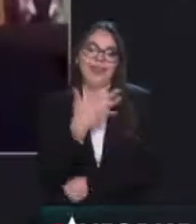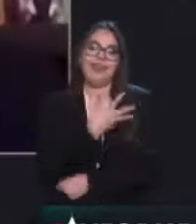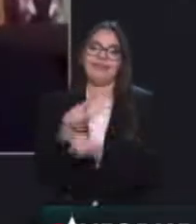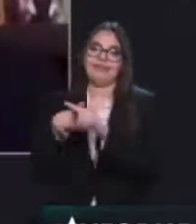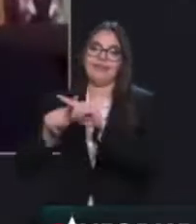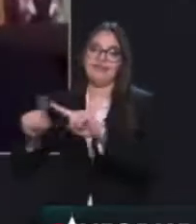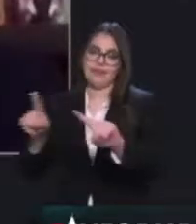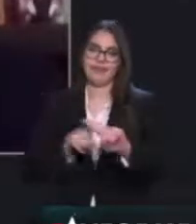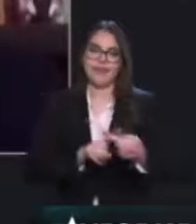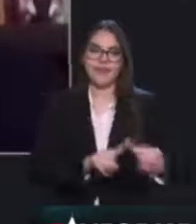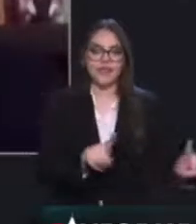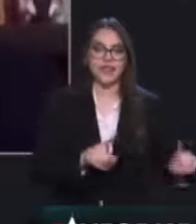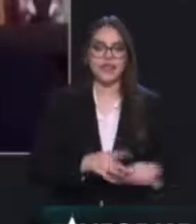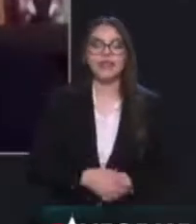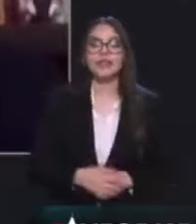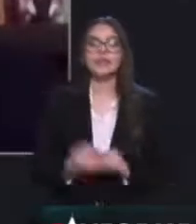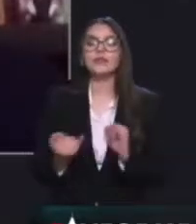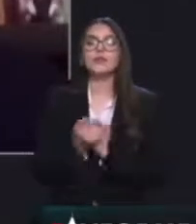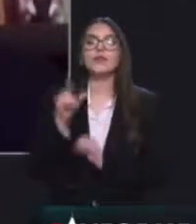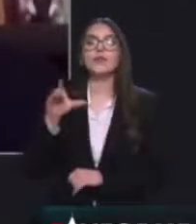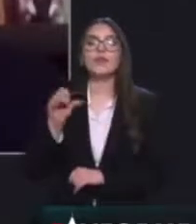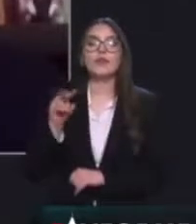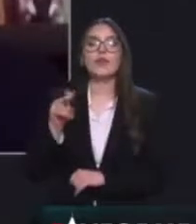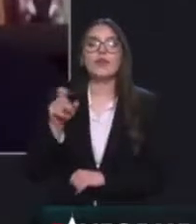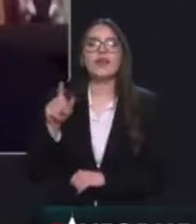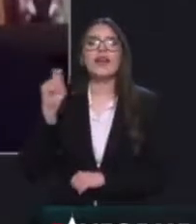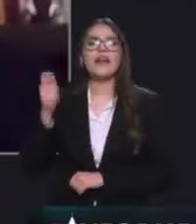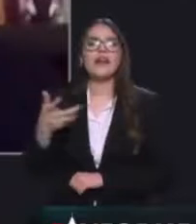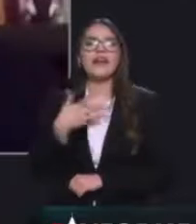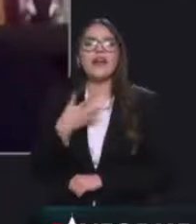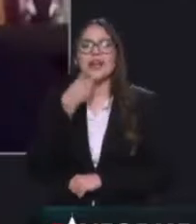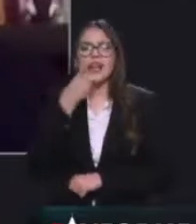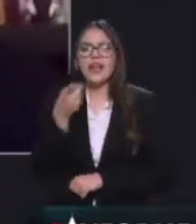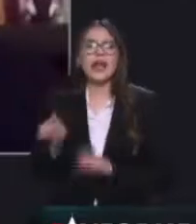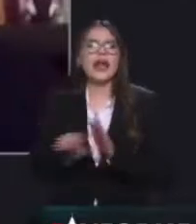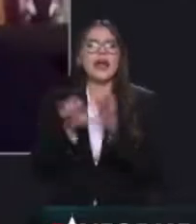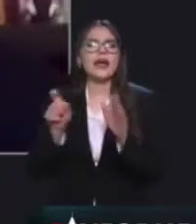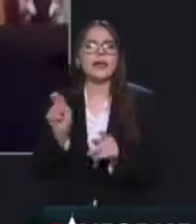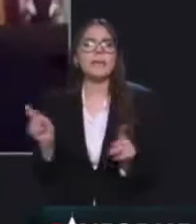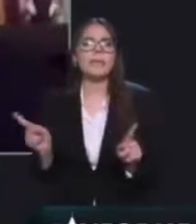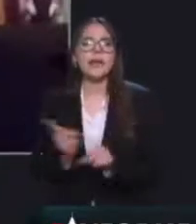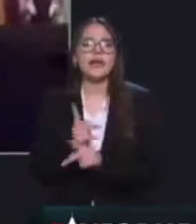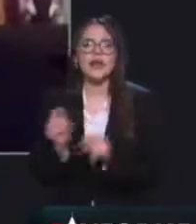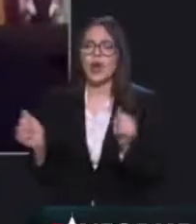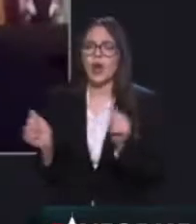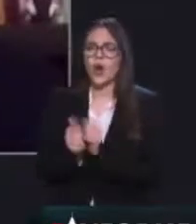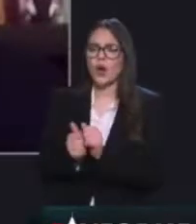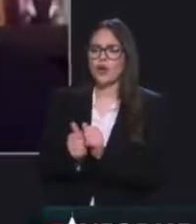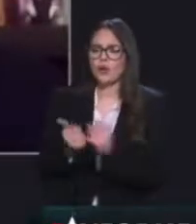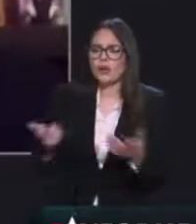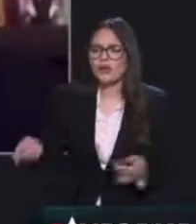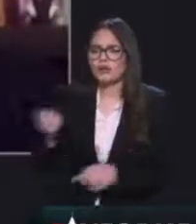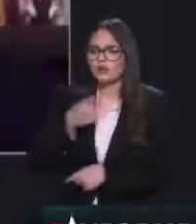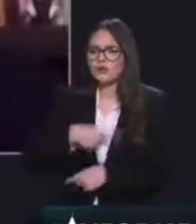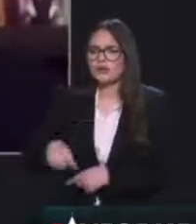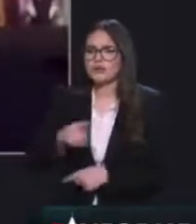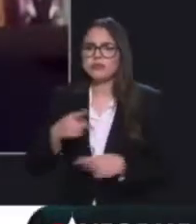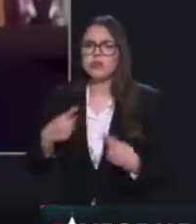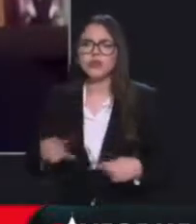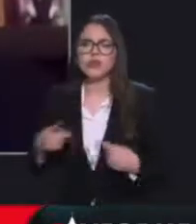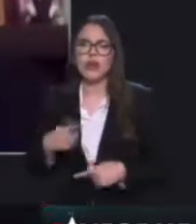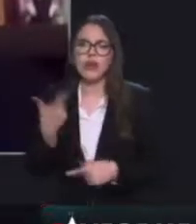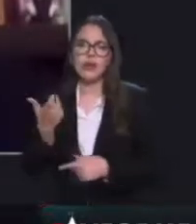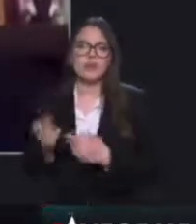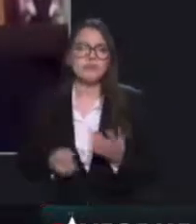cosa afortunada que creo que hizo el Coneval es, por ejemplo, hacer ahí, pues cómo estaría la situación con y sin las transferencias, ¿no? Digo, dentro de las transferencias,